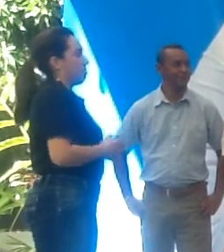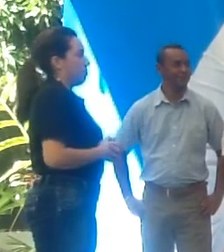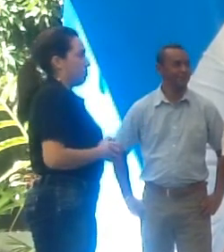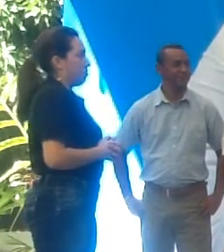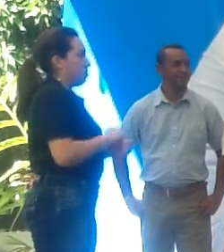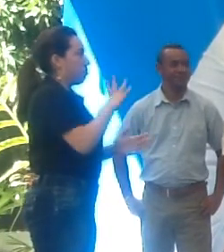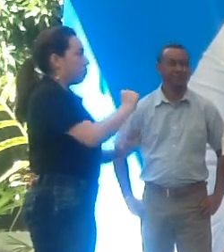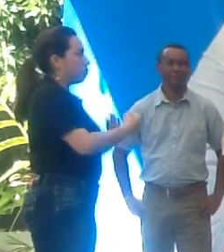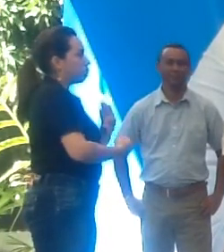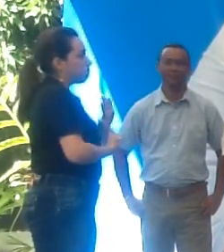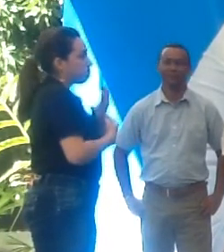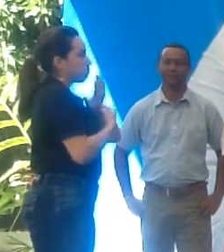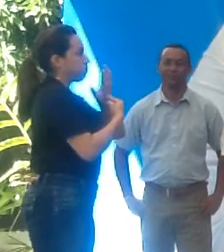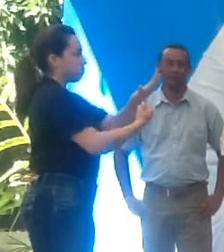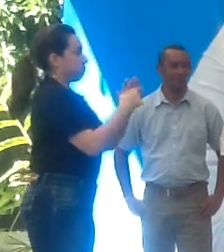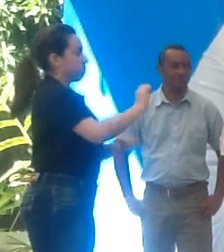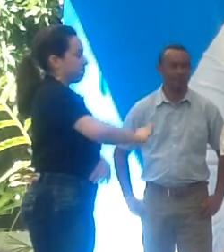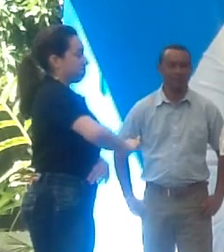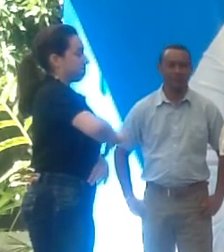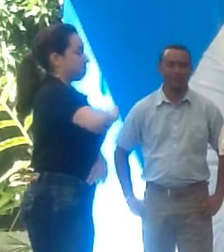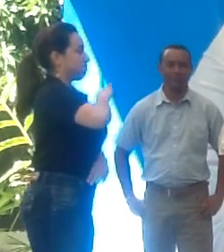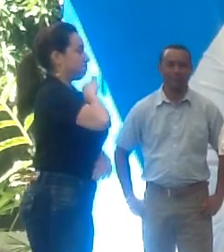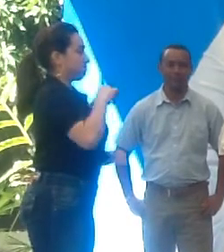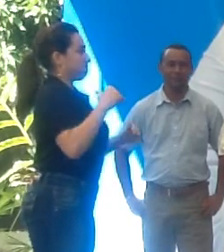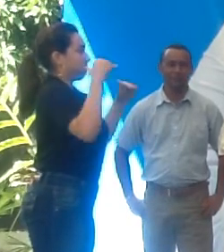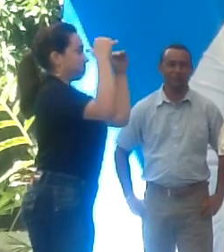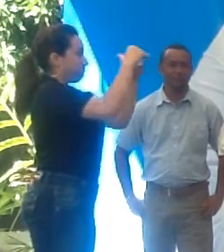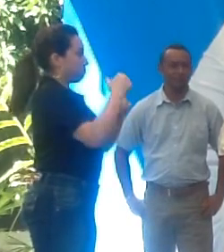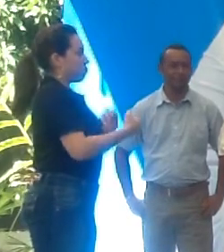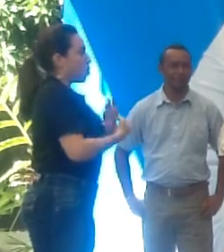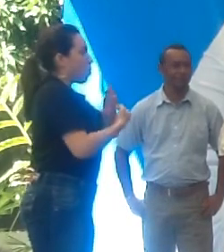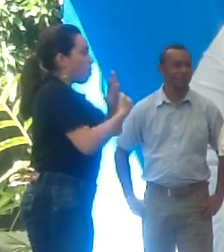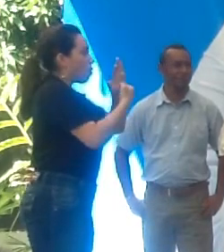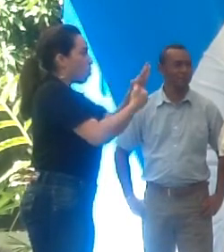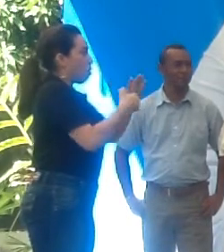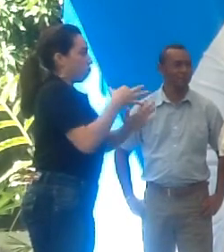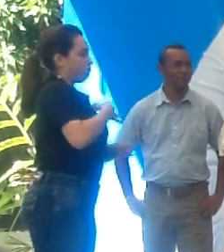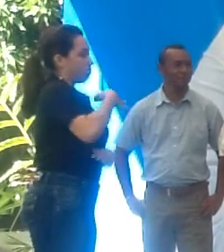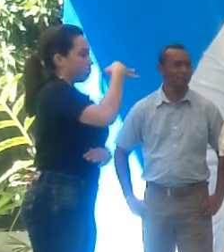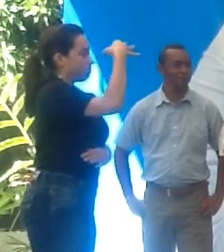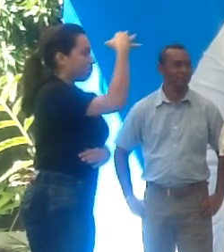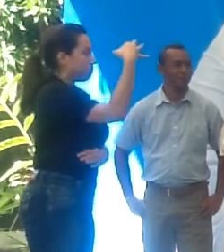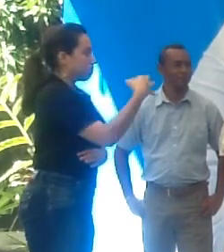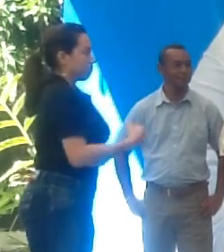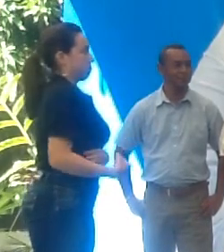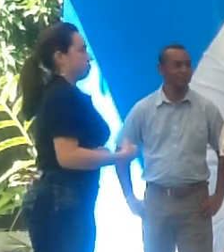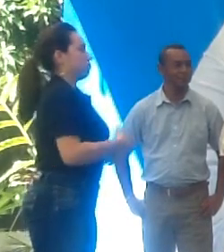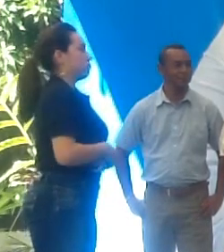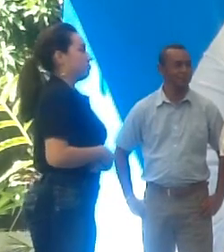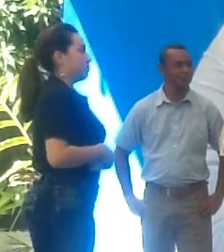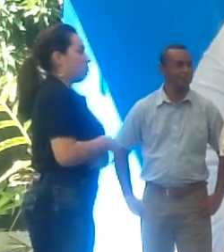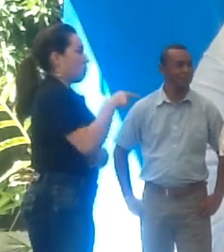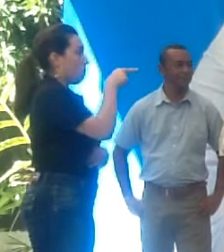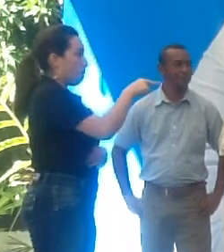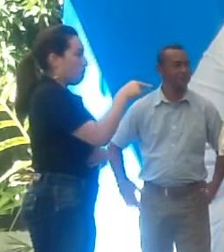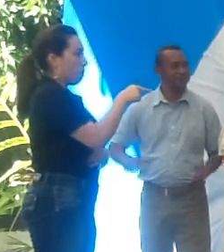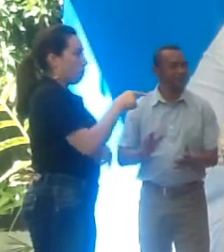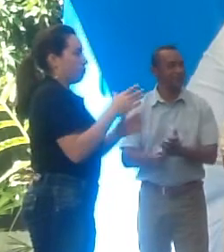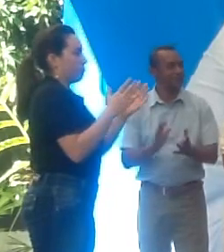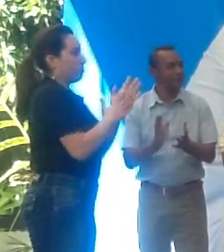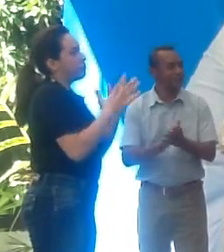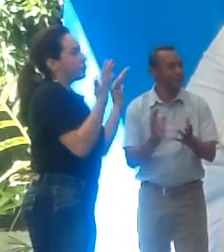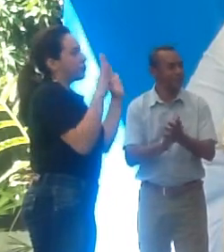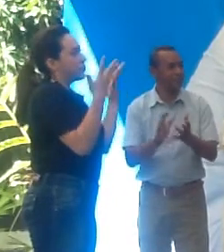Nos ha representado con altura, nos ha representado con honor, nos ha representado con dignidad.